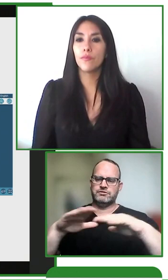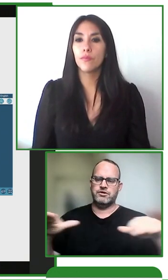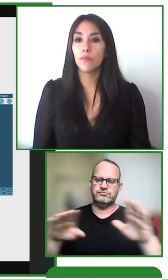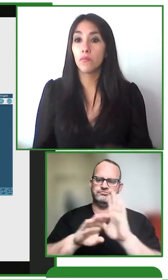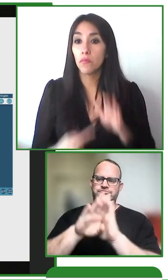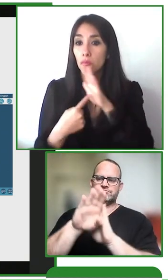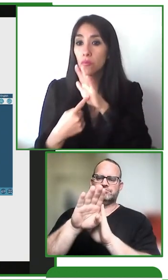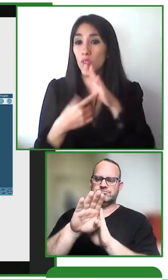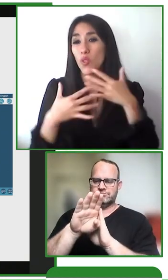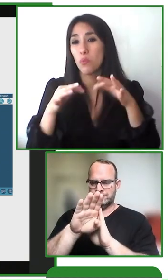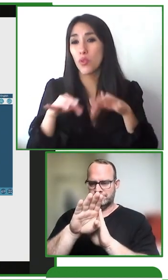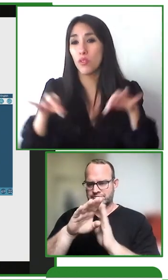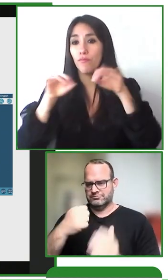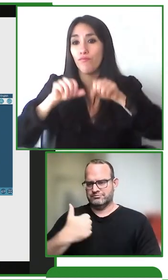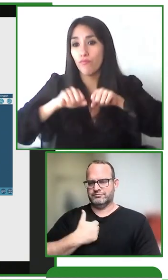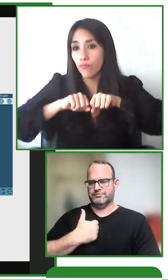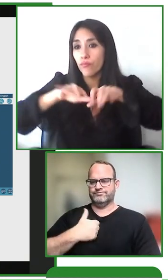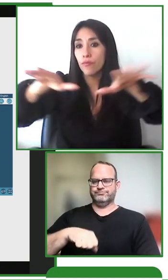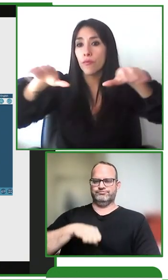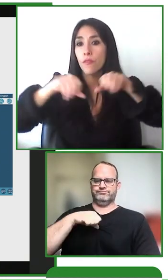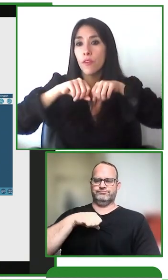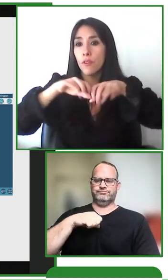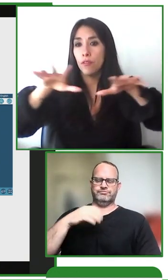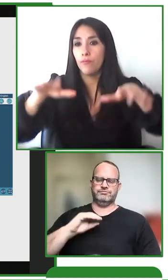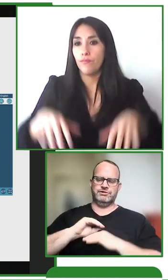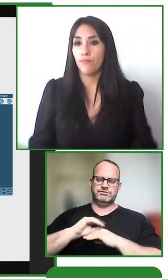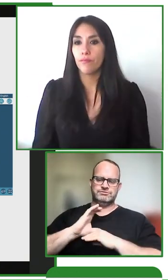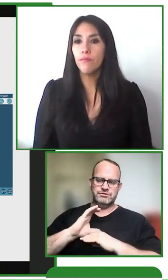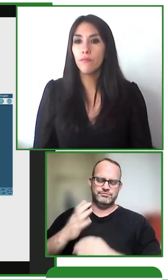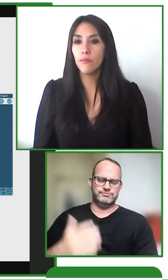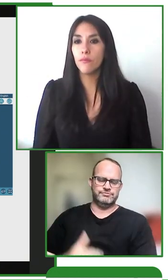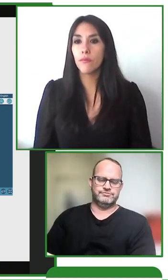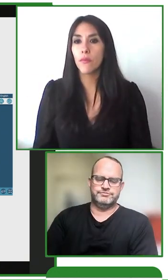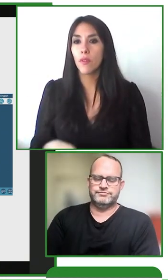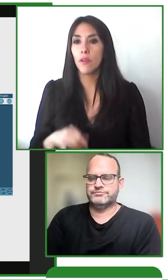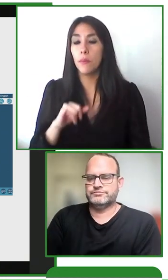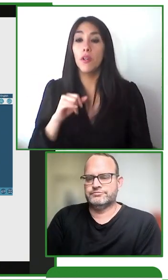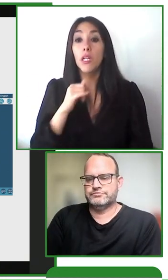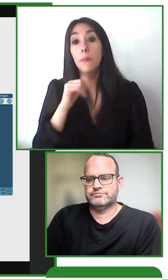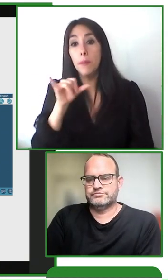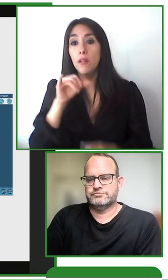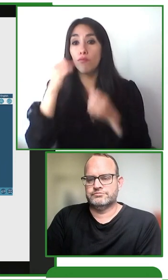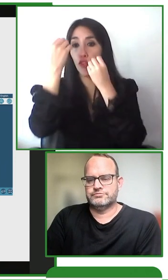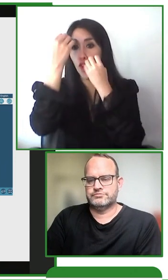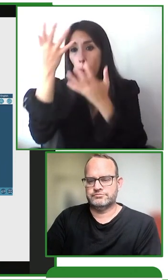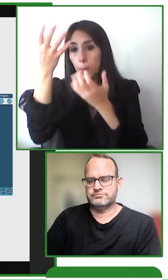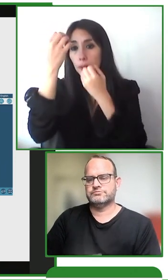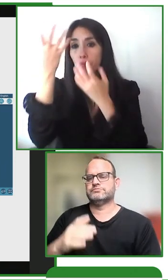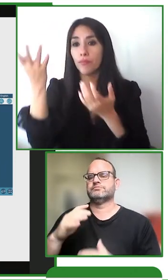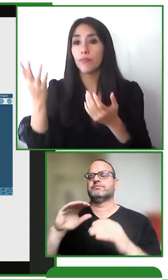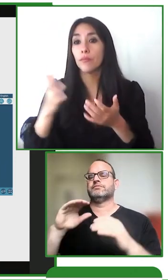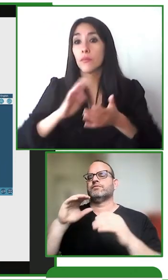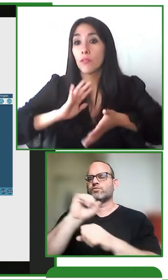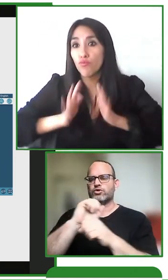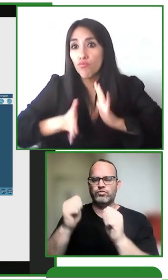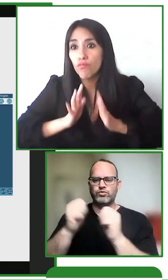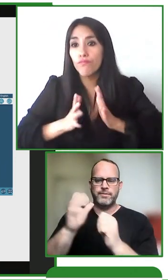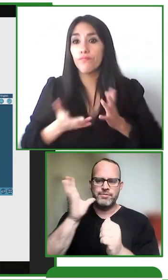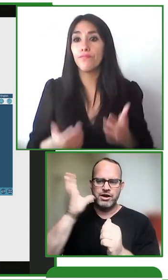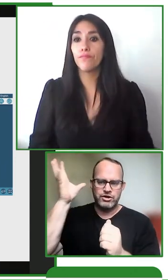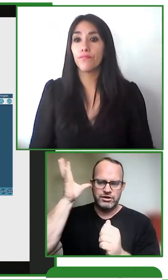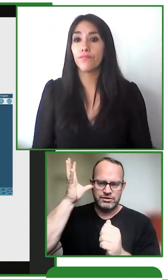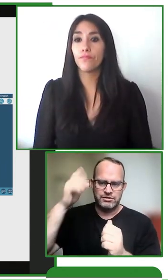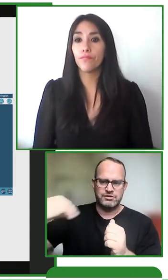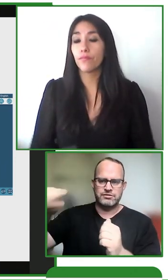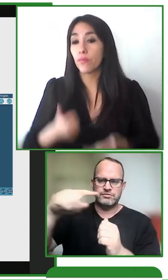los valores y la información del lenguaje de señas y esto ayuda al desarrollo